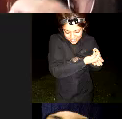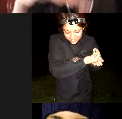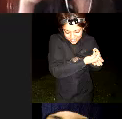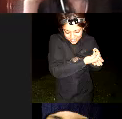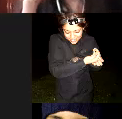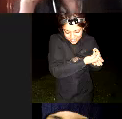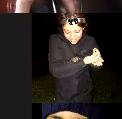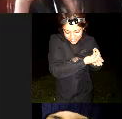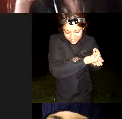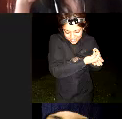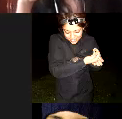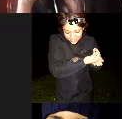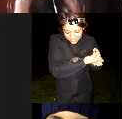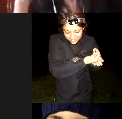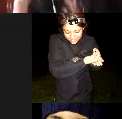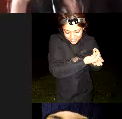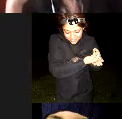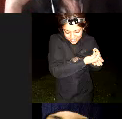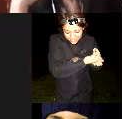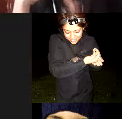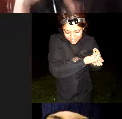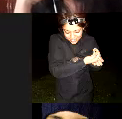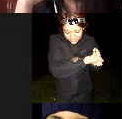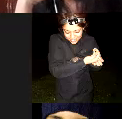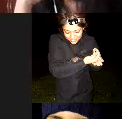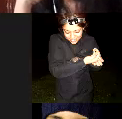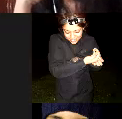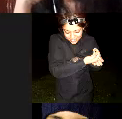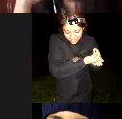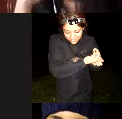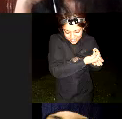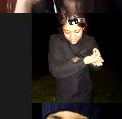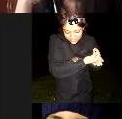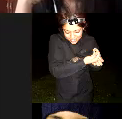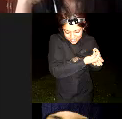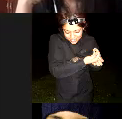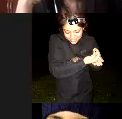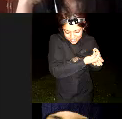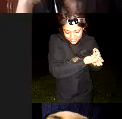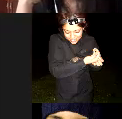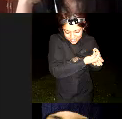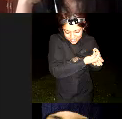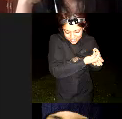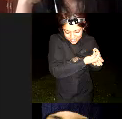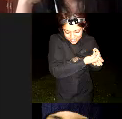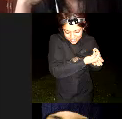luego llegar al lago. Y siempre hay que hacer planificación para poder tratar la cuenca.